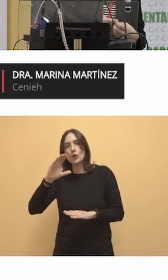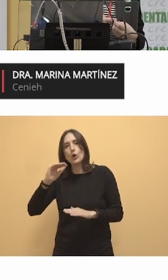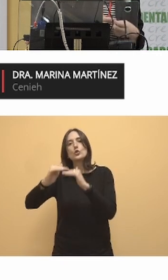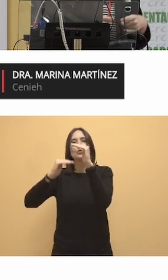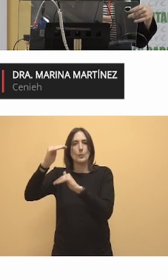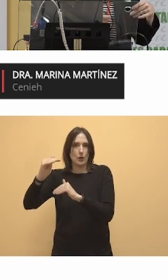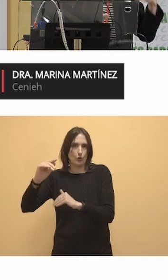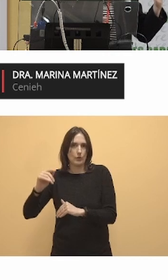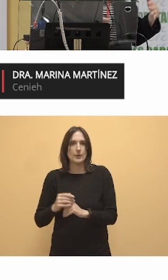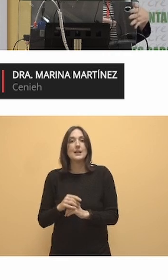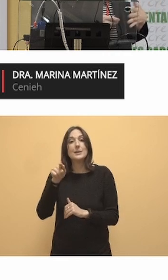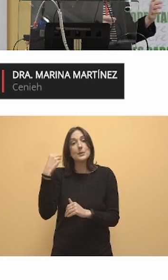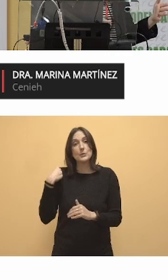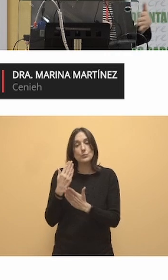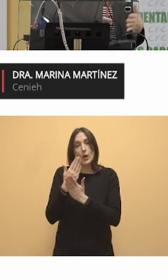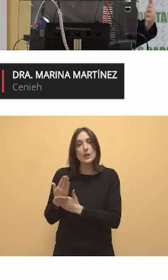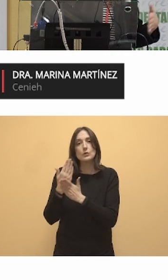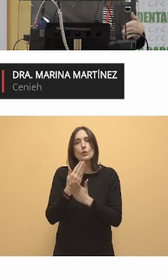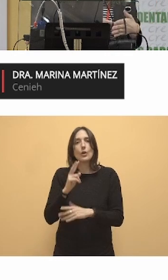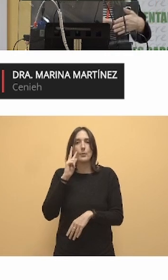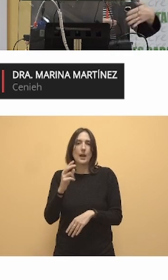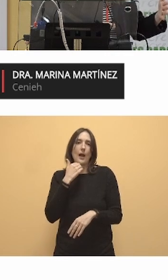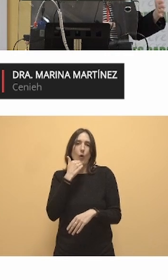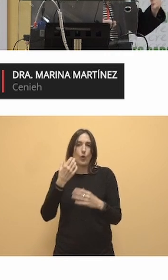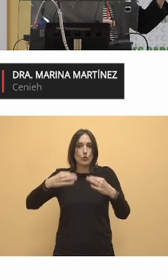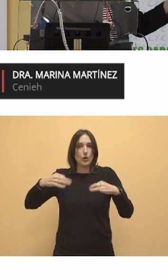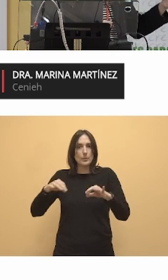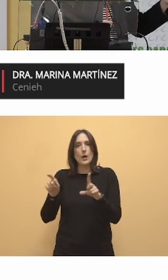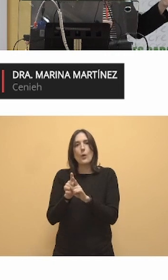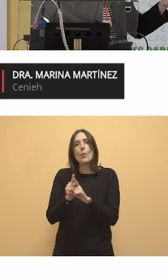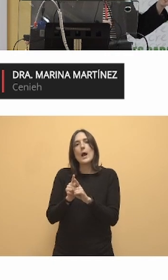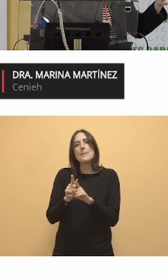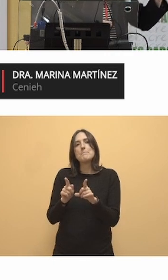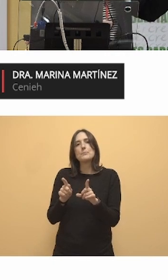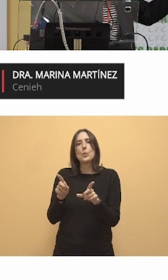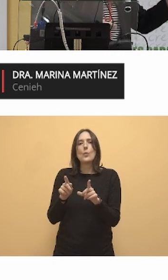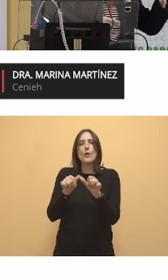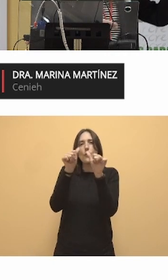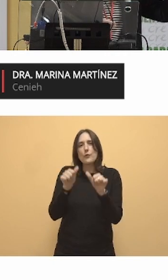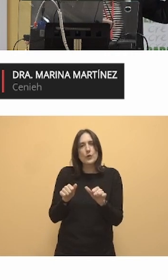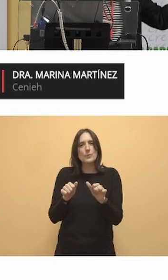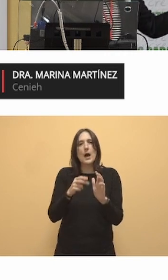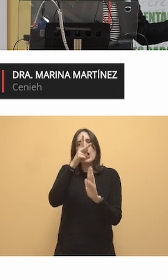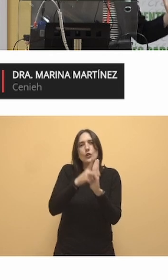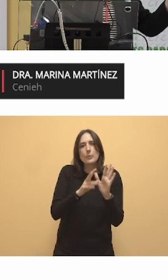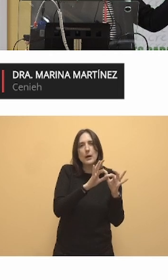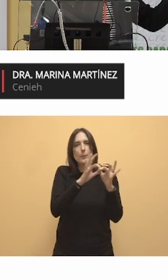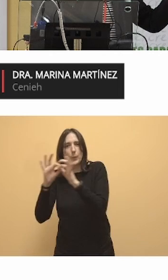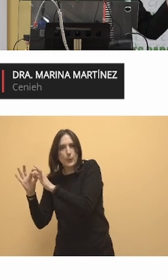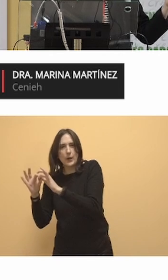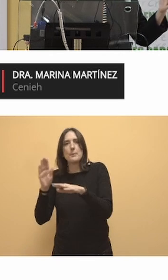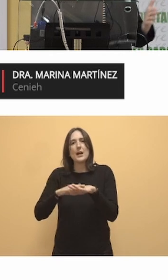también vio algo lógico y normal, que es un patrón de prevalencia creciente en el tiempo en cuanto a la agenesia dental, es